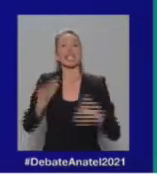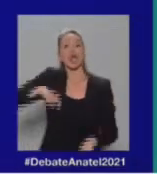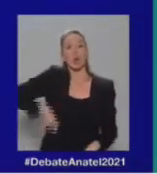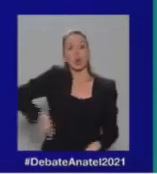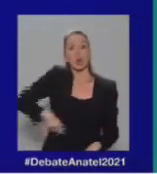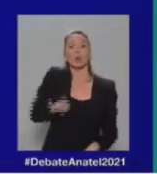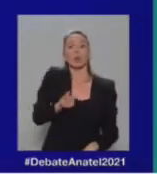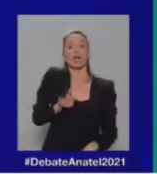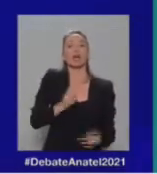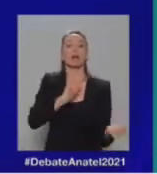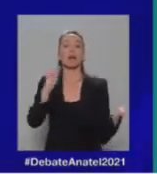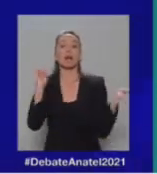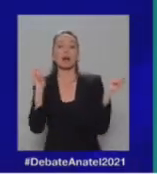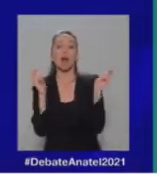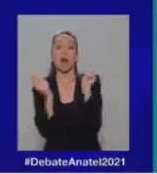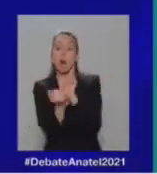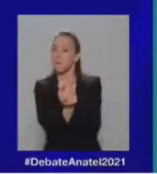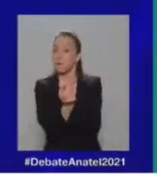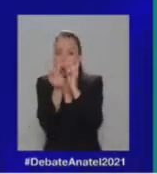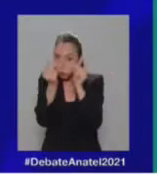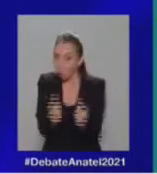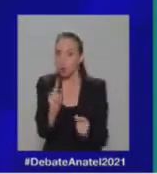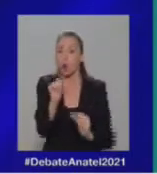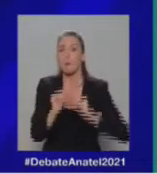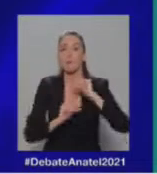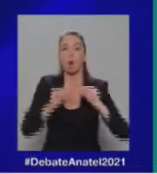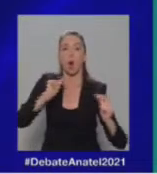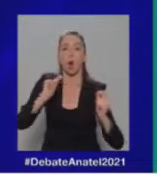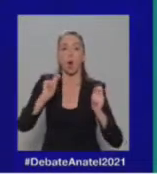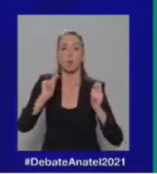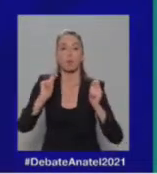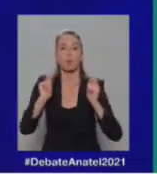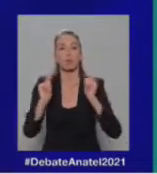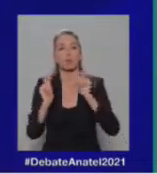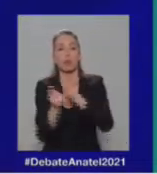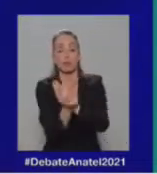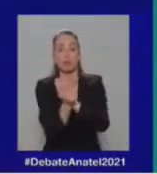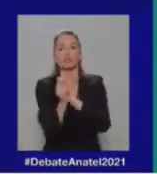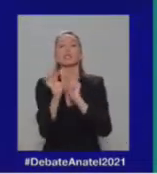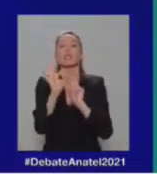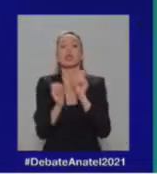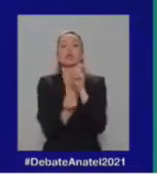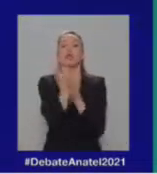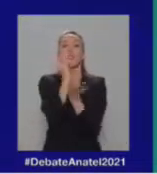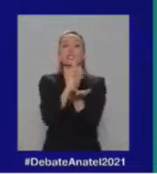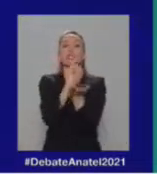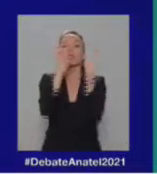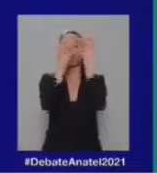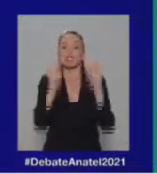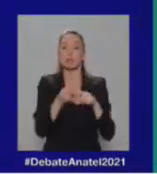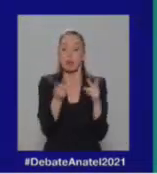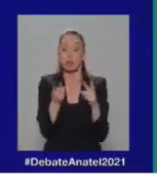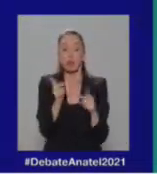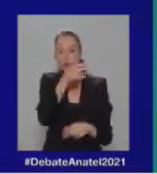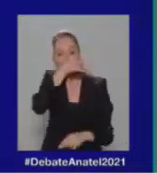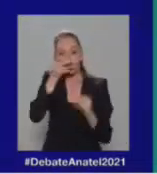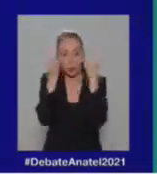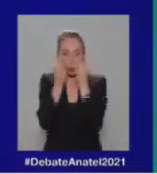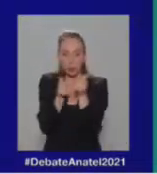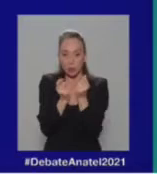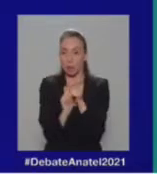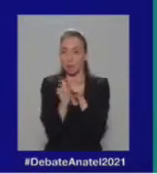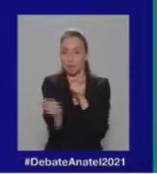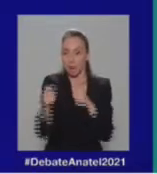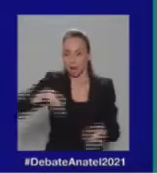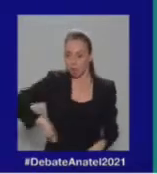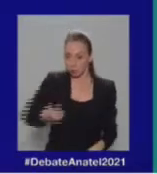recursos lo hace de forma segura, aquellas que no están expuestas a la muerte. Detenidos en el contexto del estallido social, escuchamos